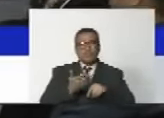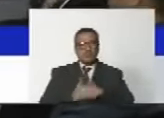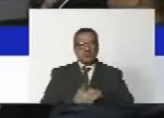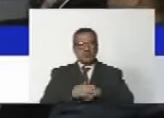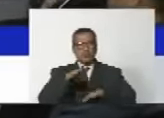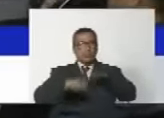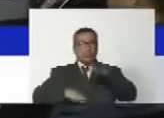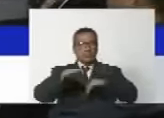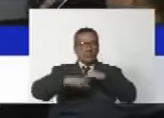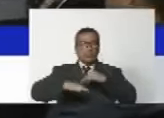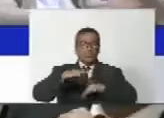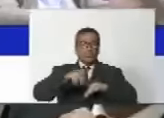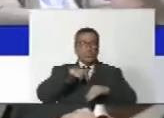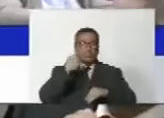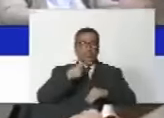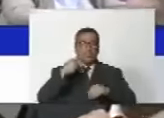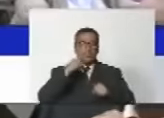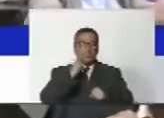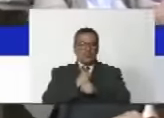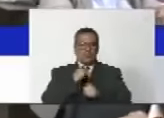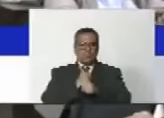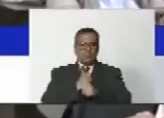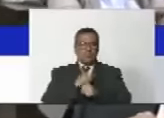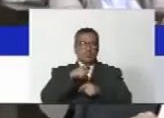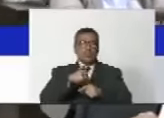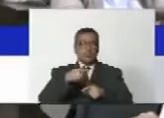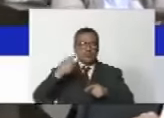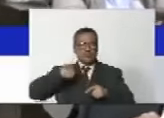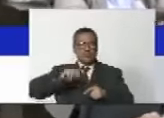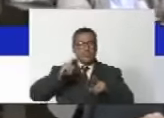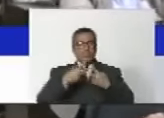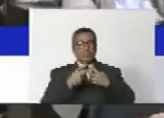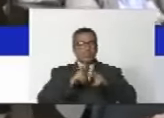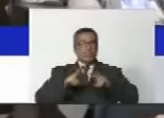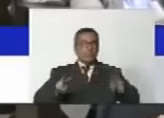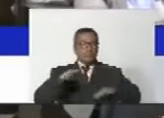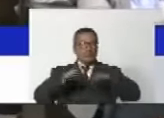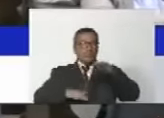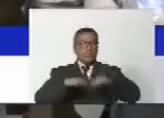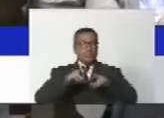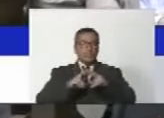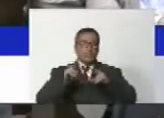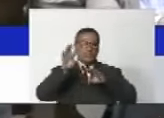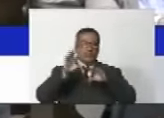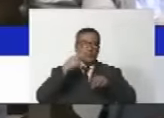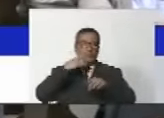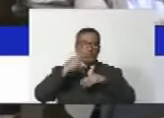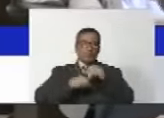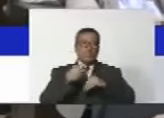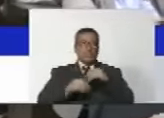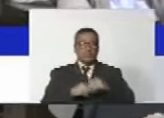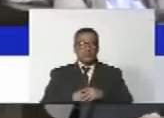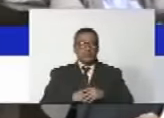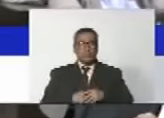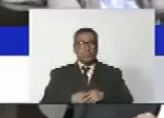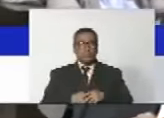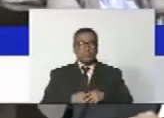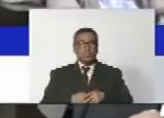la estabilidad política, por el empeño de tener un país en paz y una región en paz, y eso se debe a